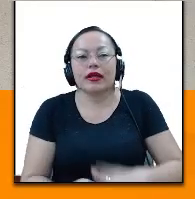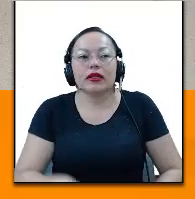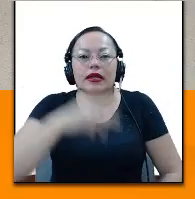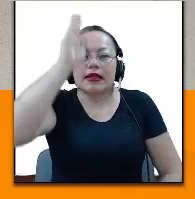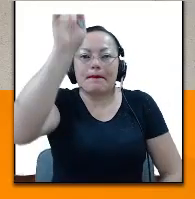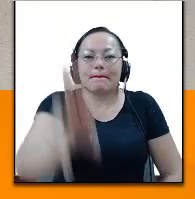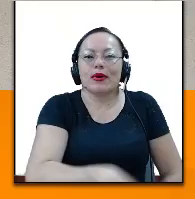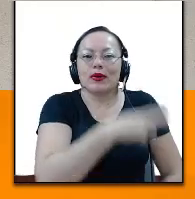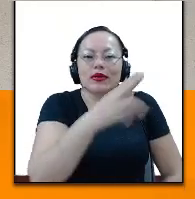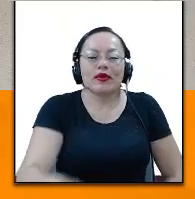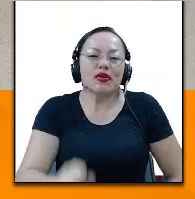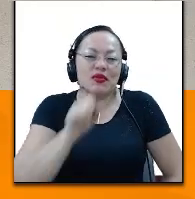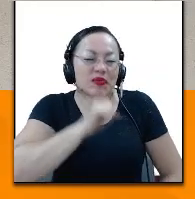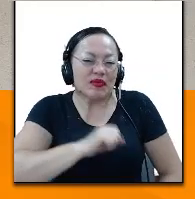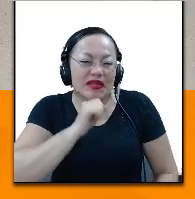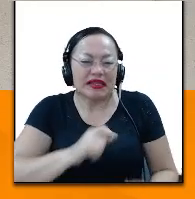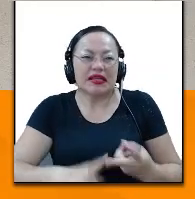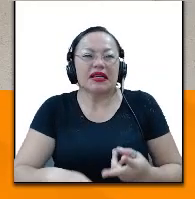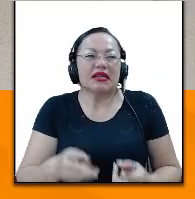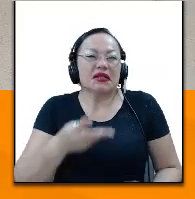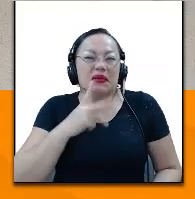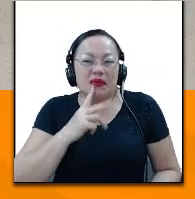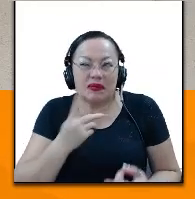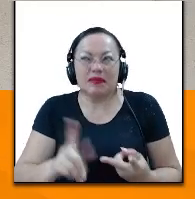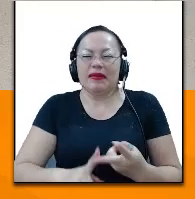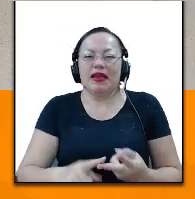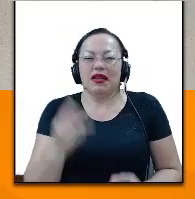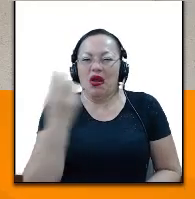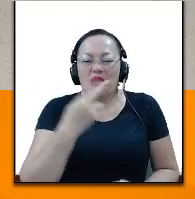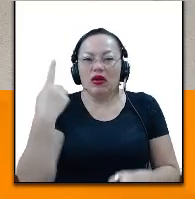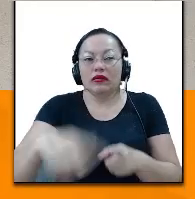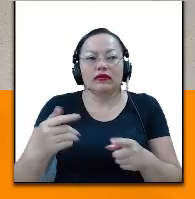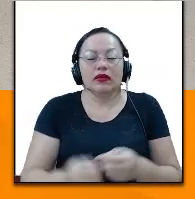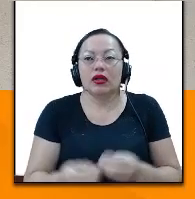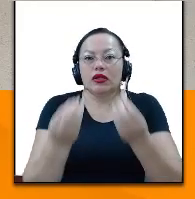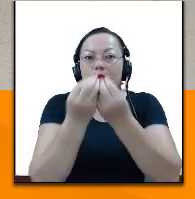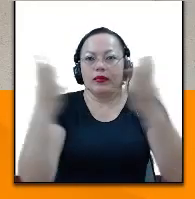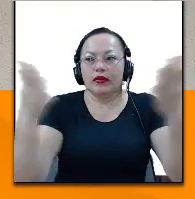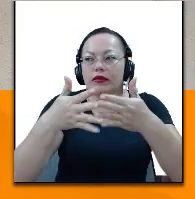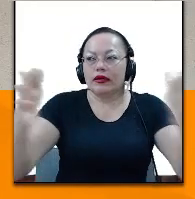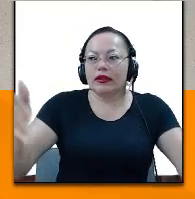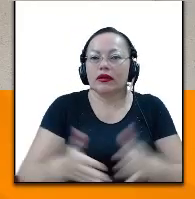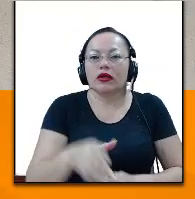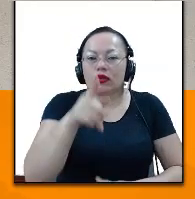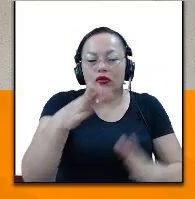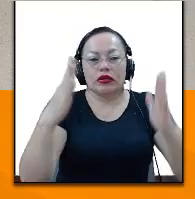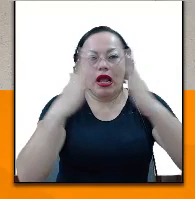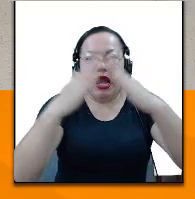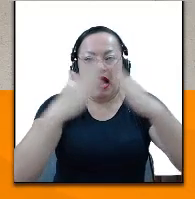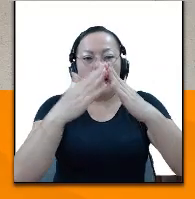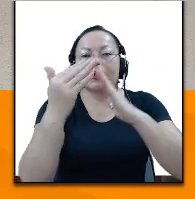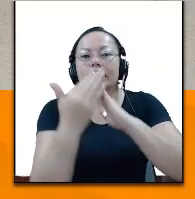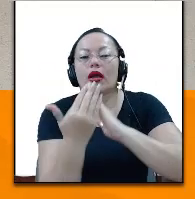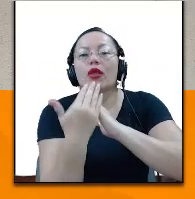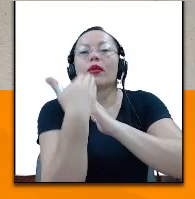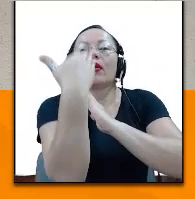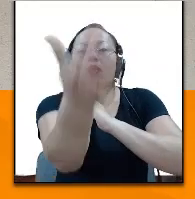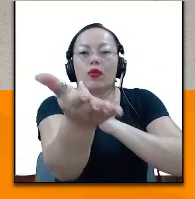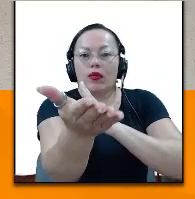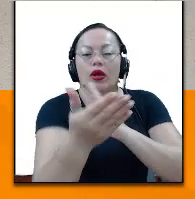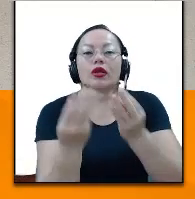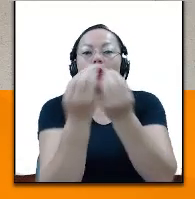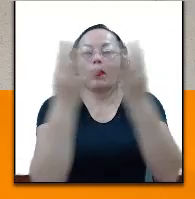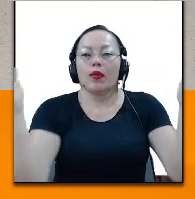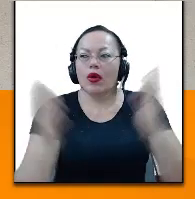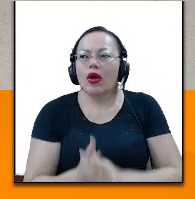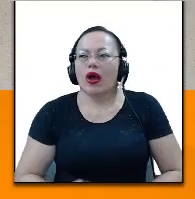bebidas embriagantes en espacios públicos o abiertos. Es decir, de la puerta de su casa para afuera, eso ya es un lugar